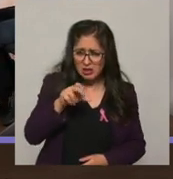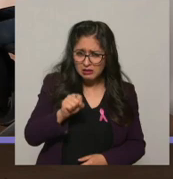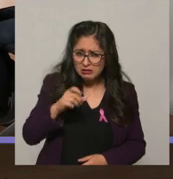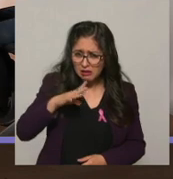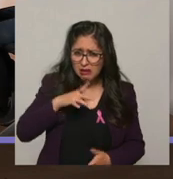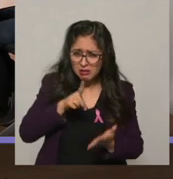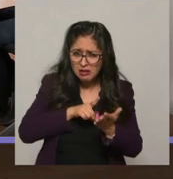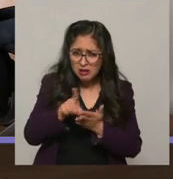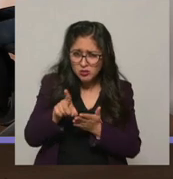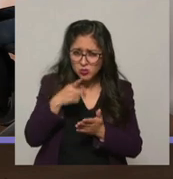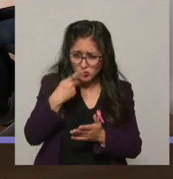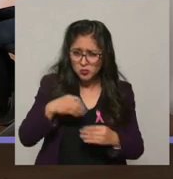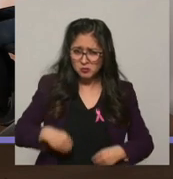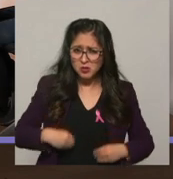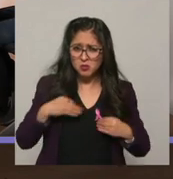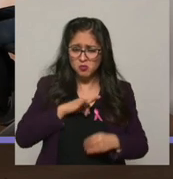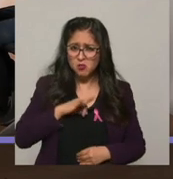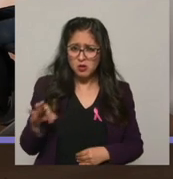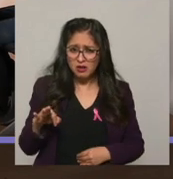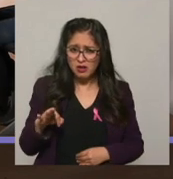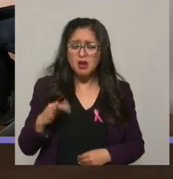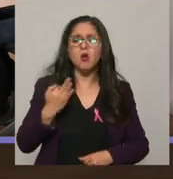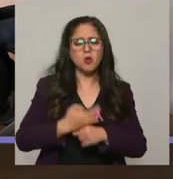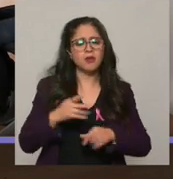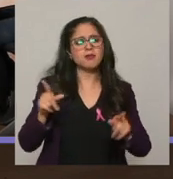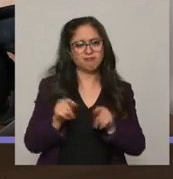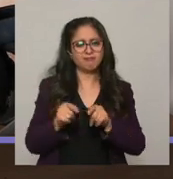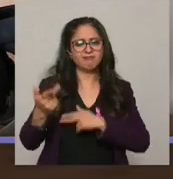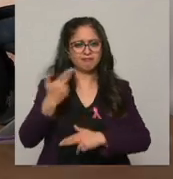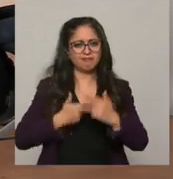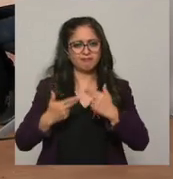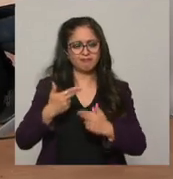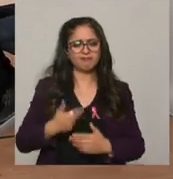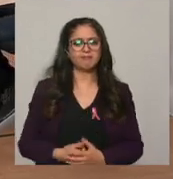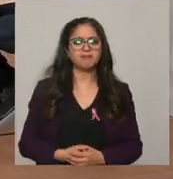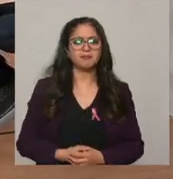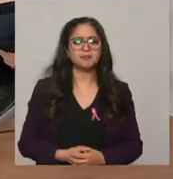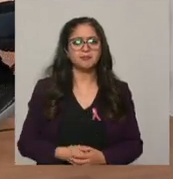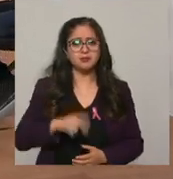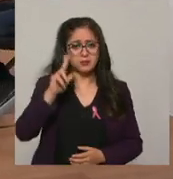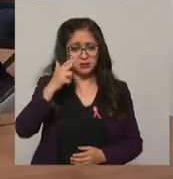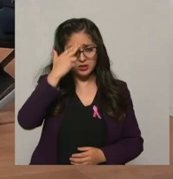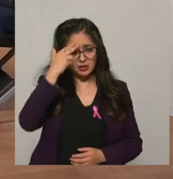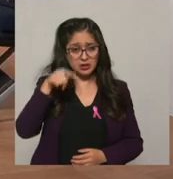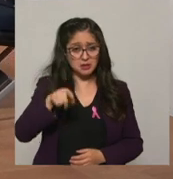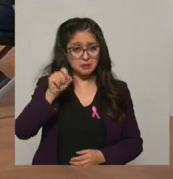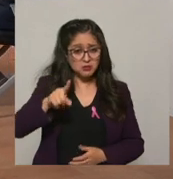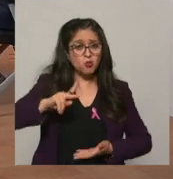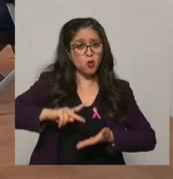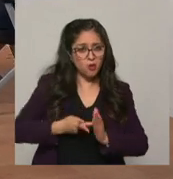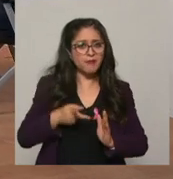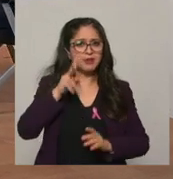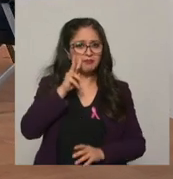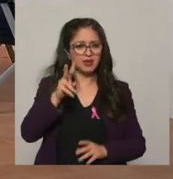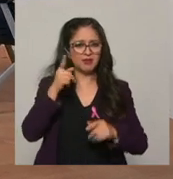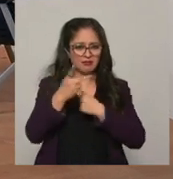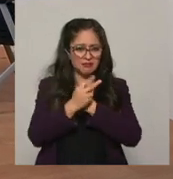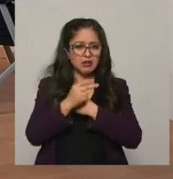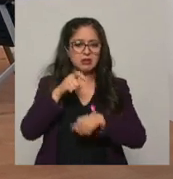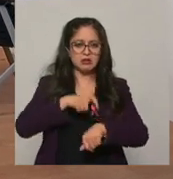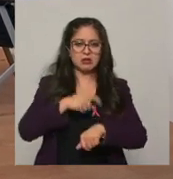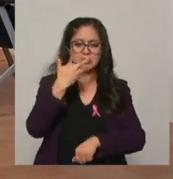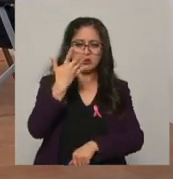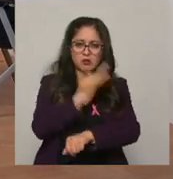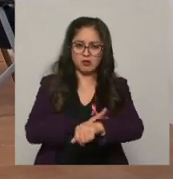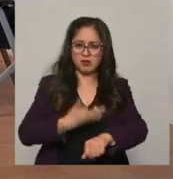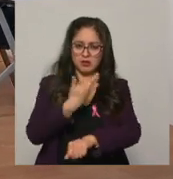¿Tiene derecho a la vida? Vamos con esta reflexión y regresamos aquí en Agenda y Contexto. Les recuerdo, la retransmisión de este programa es a las 5 de